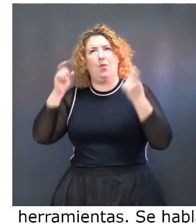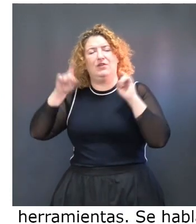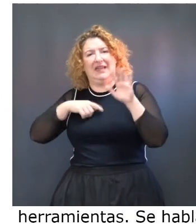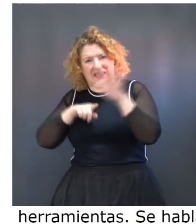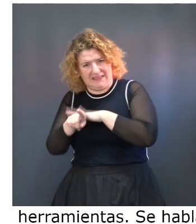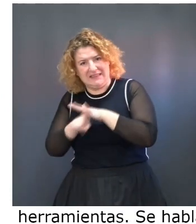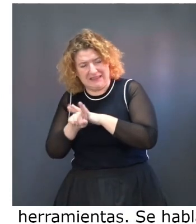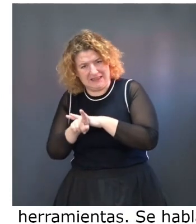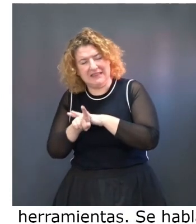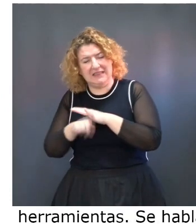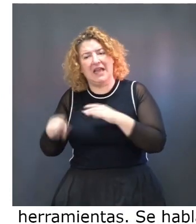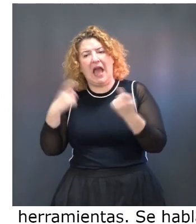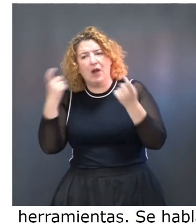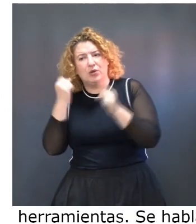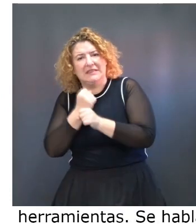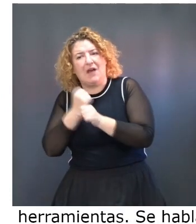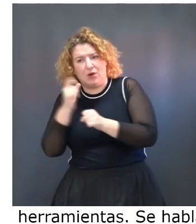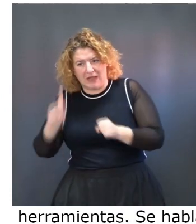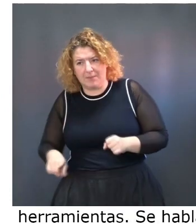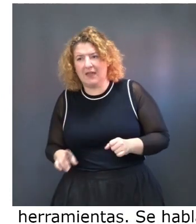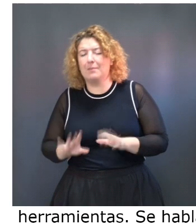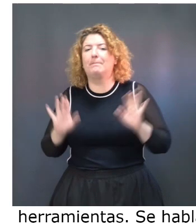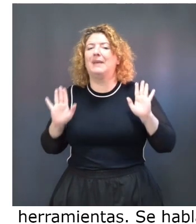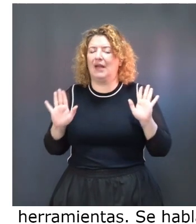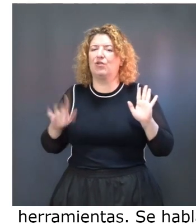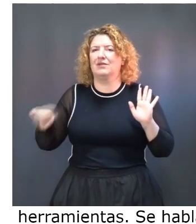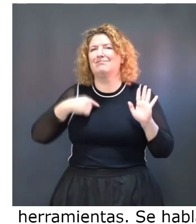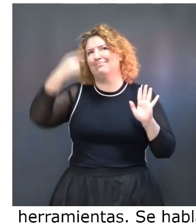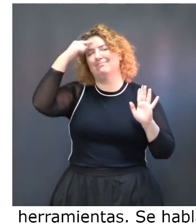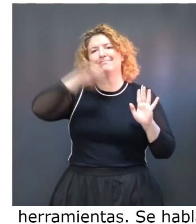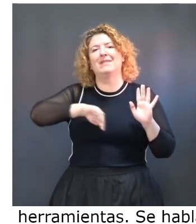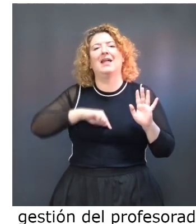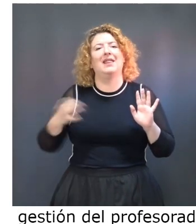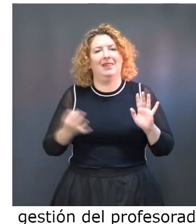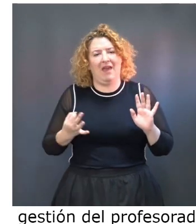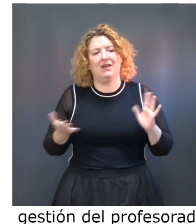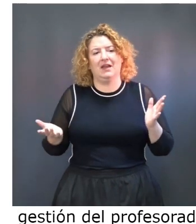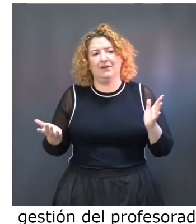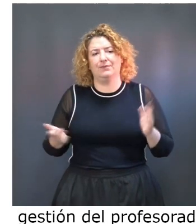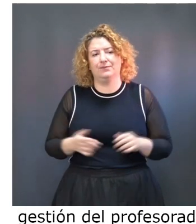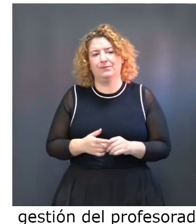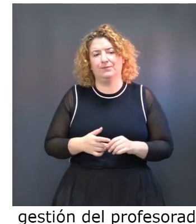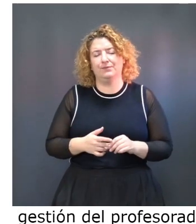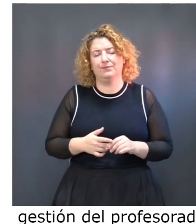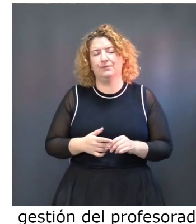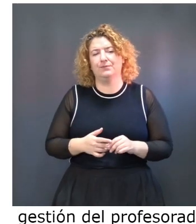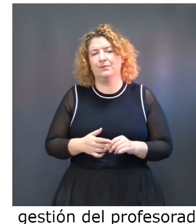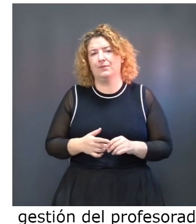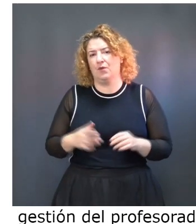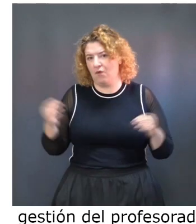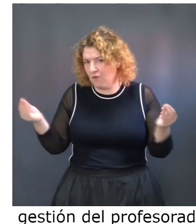y la del trabajo del alumno en muchas ocasiones, pero también hay que saber y hay que tener esta formación y